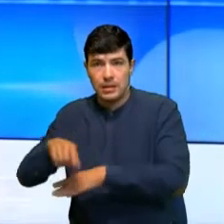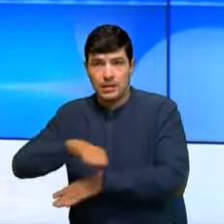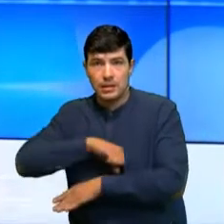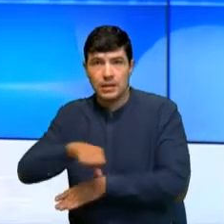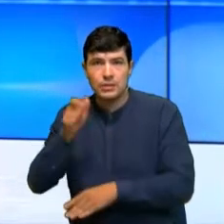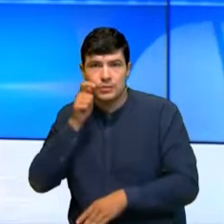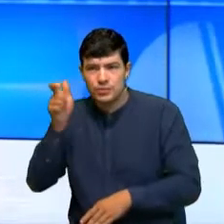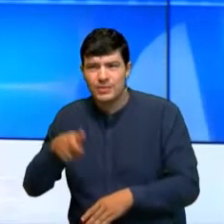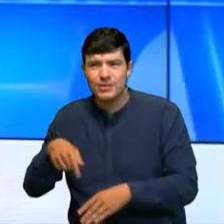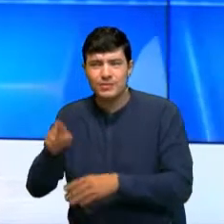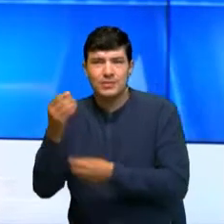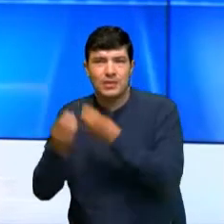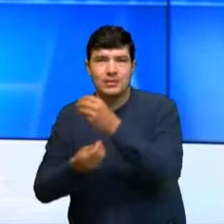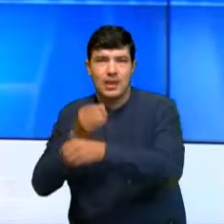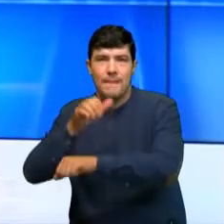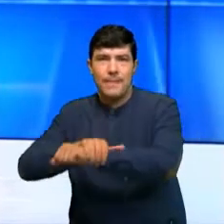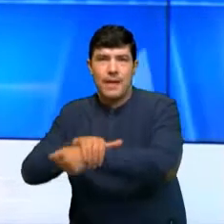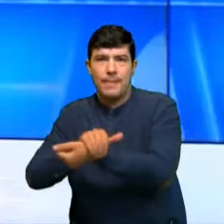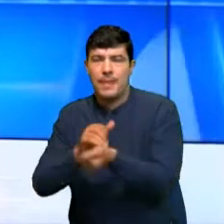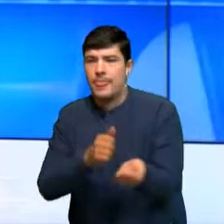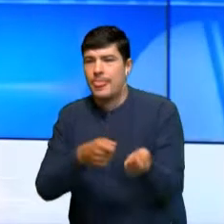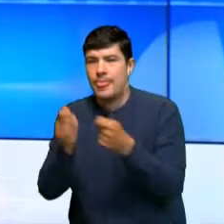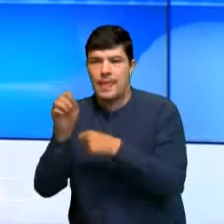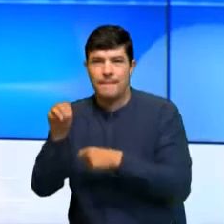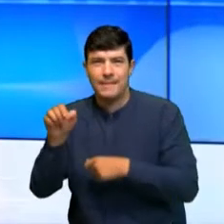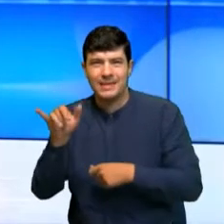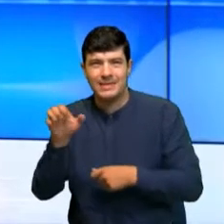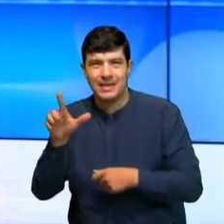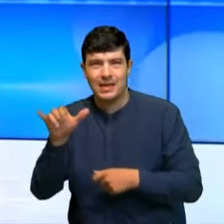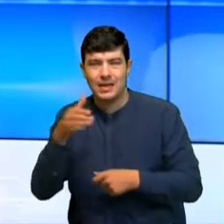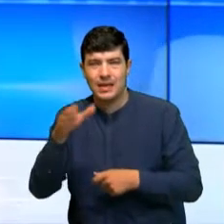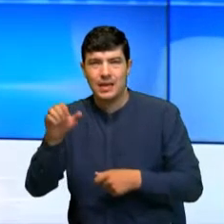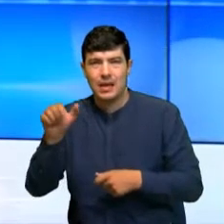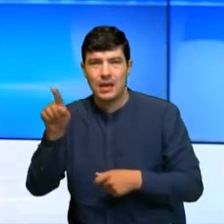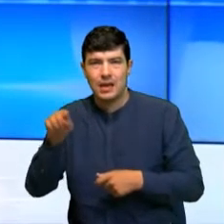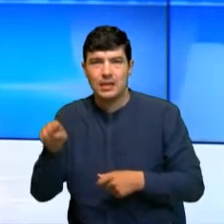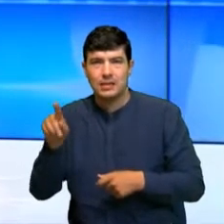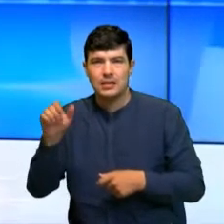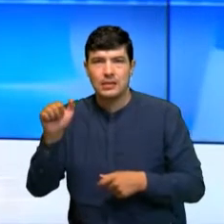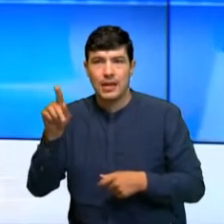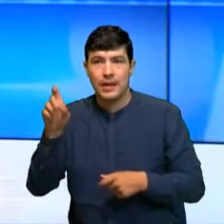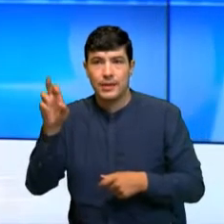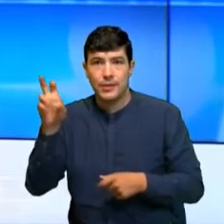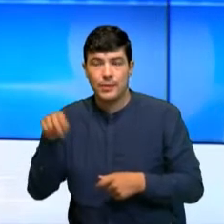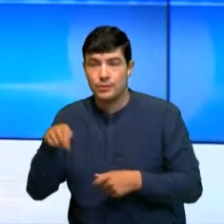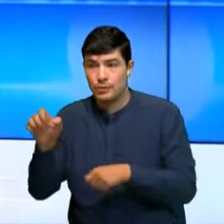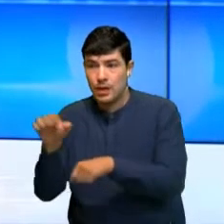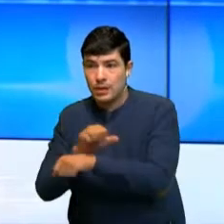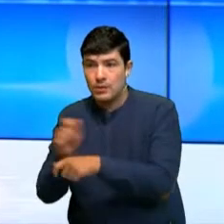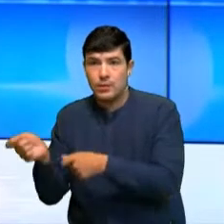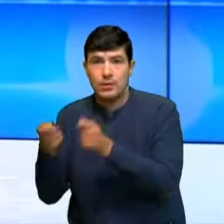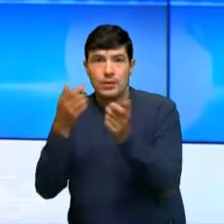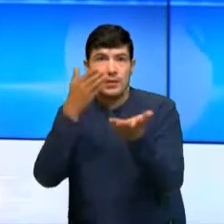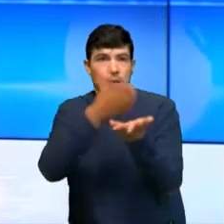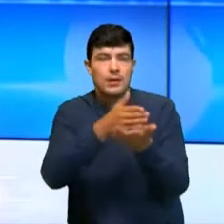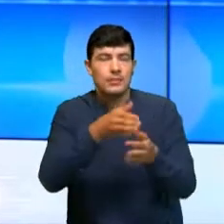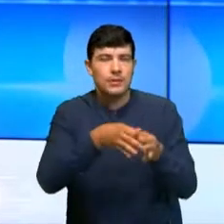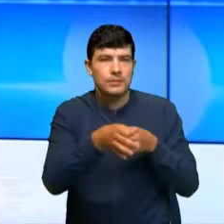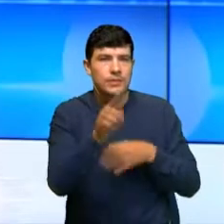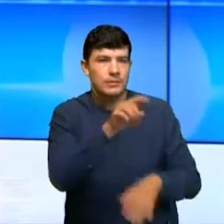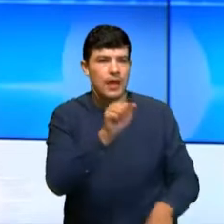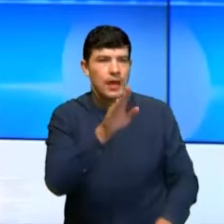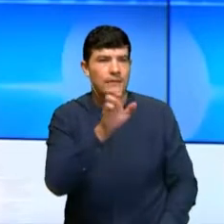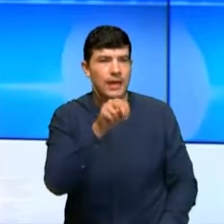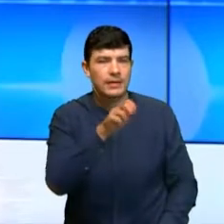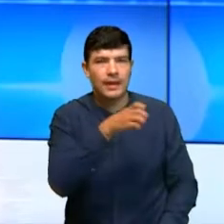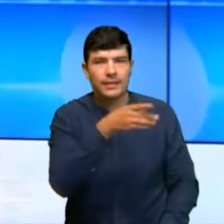el secuestro de Mayerly Santos Calderón. El vehículo salió de Bucaramanga hacia Sabana de Torres para el secuestro el día